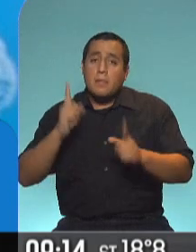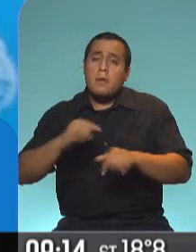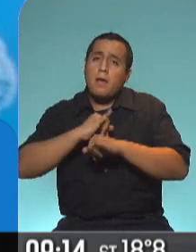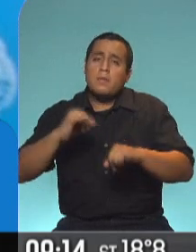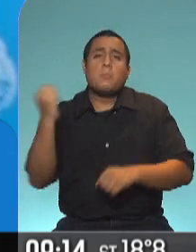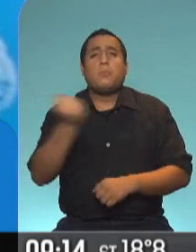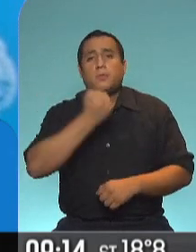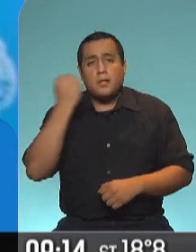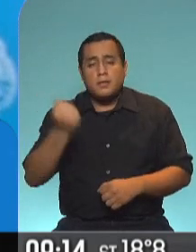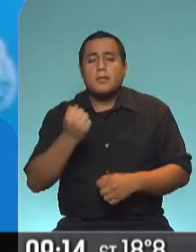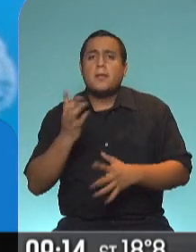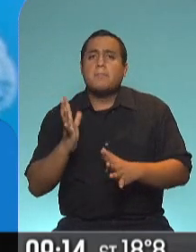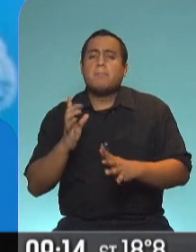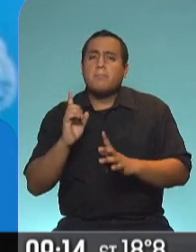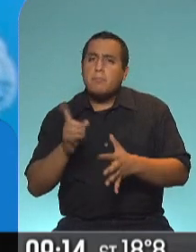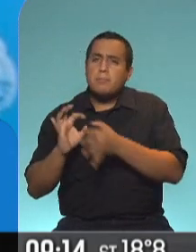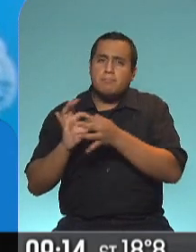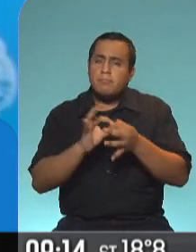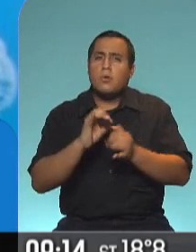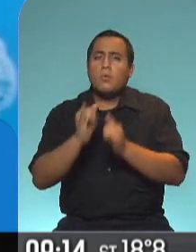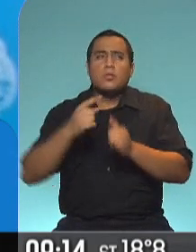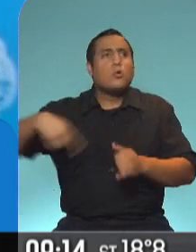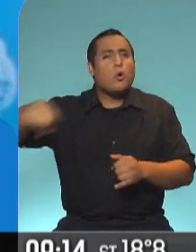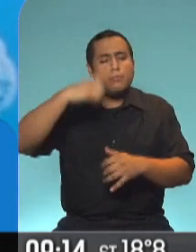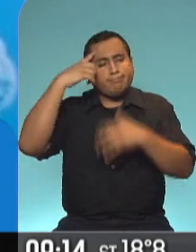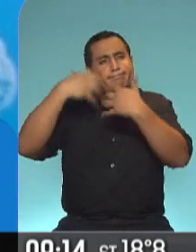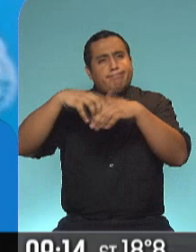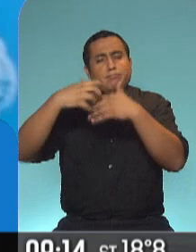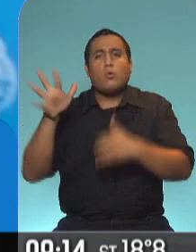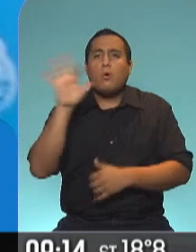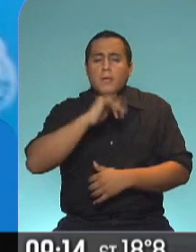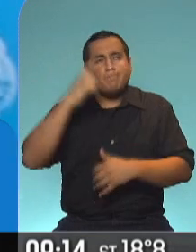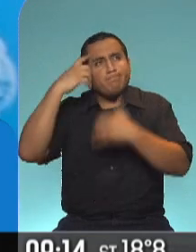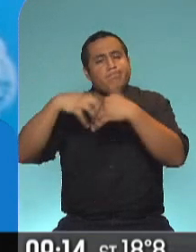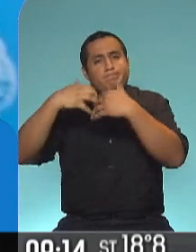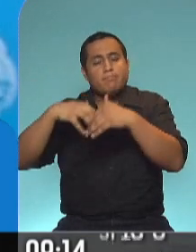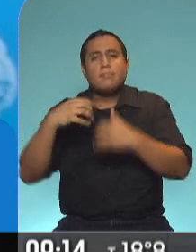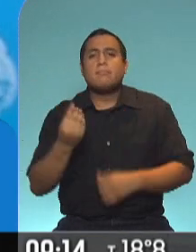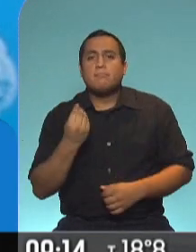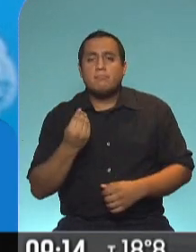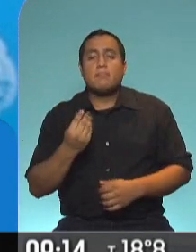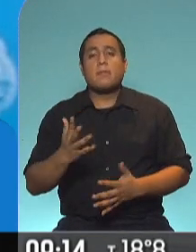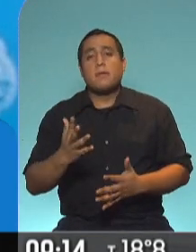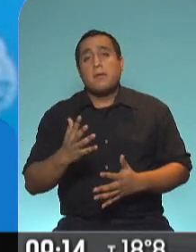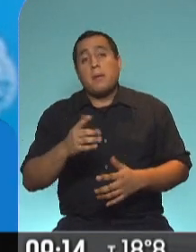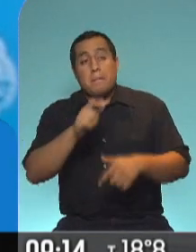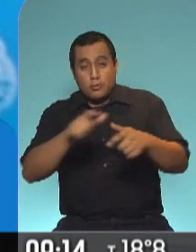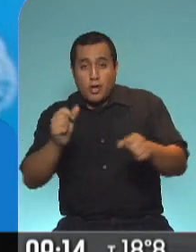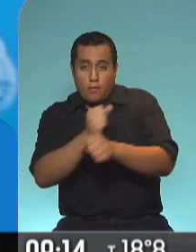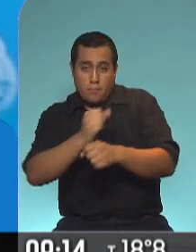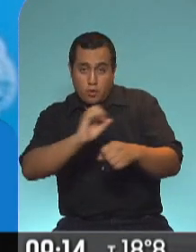en relación a lo que a lo que reflexionamos todos los días es que de los casos confirmados